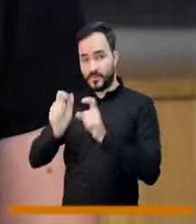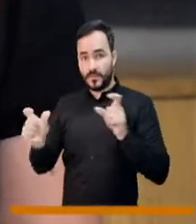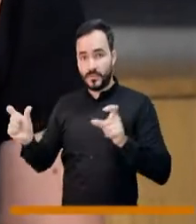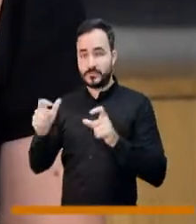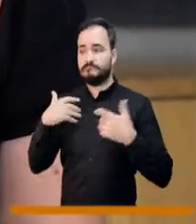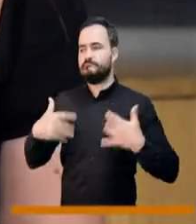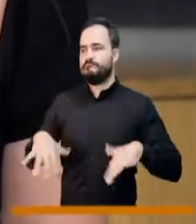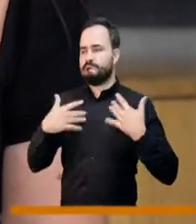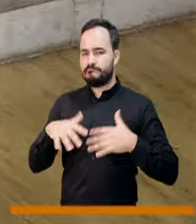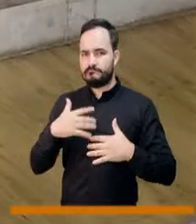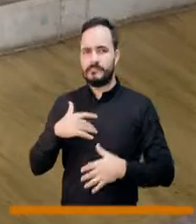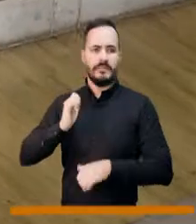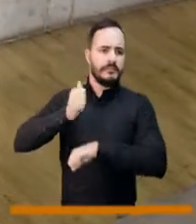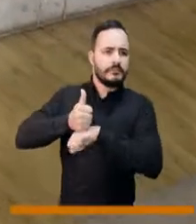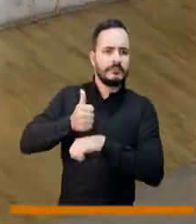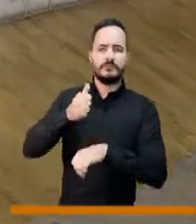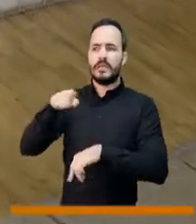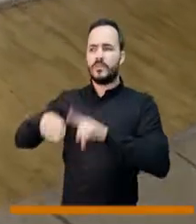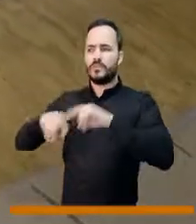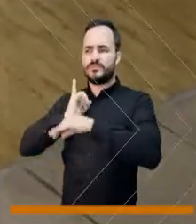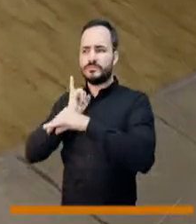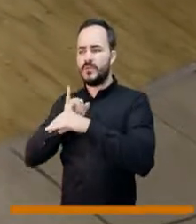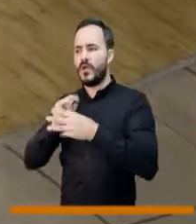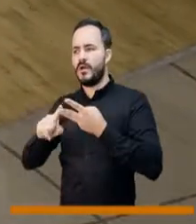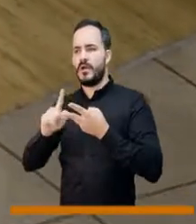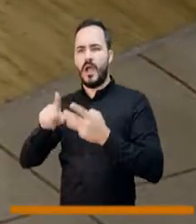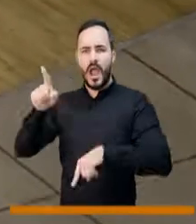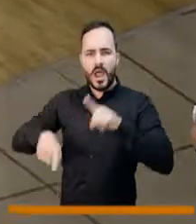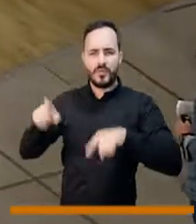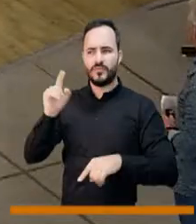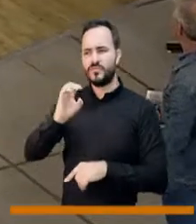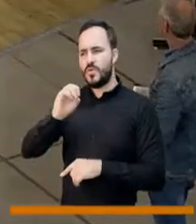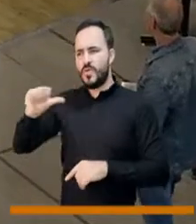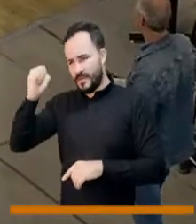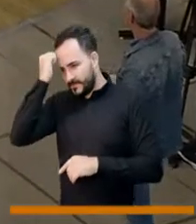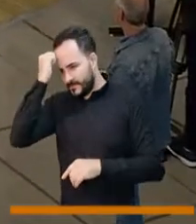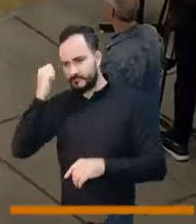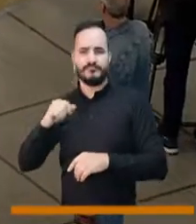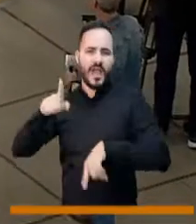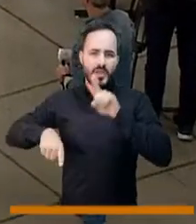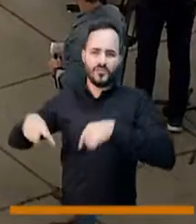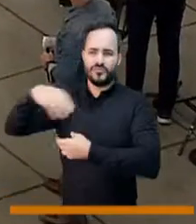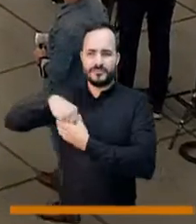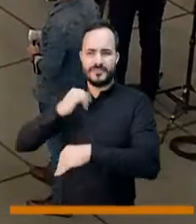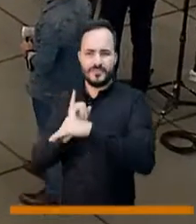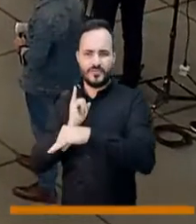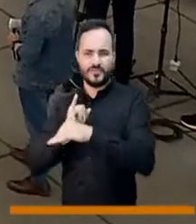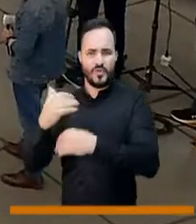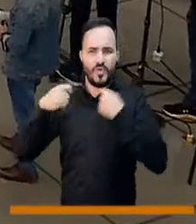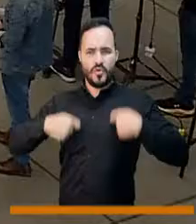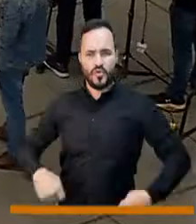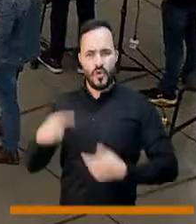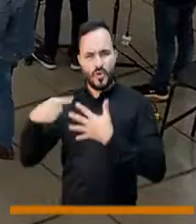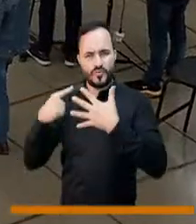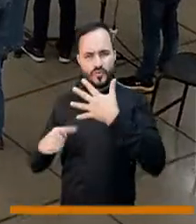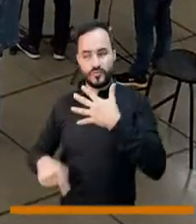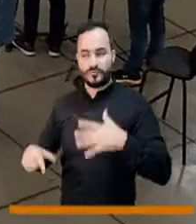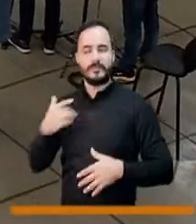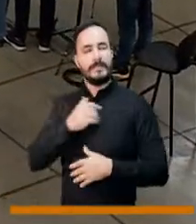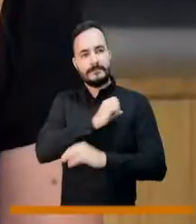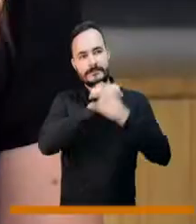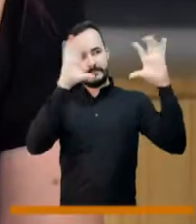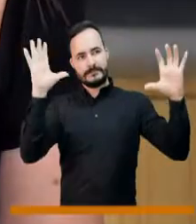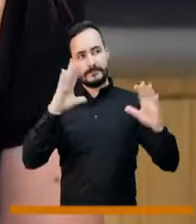a todos los maestros, maestras, directivos docentes y agentes educativos para llevar a